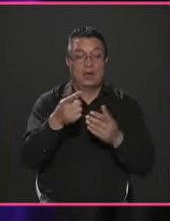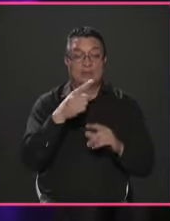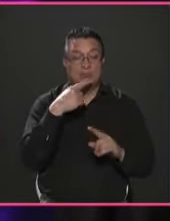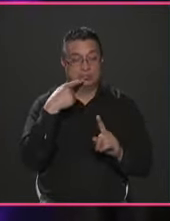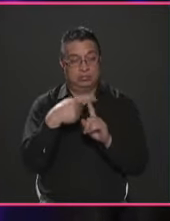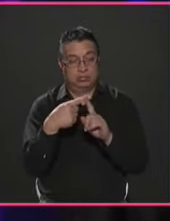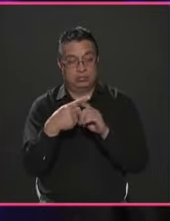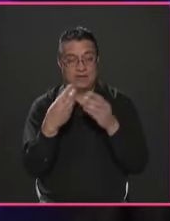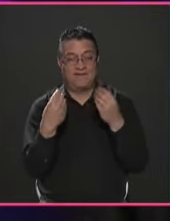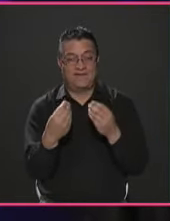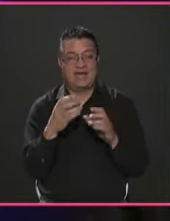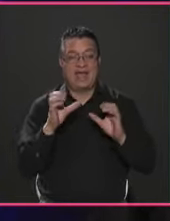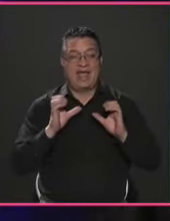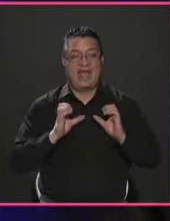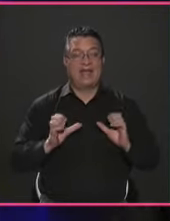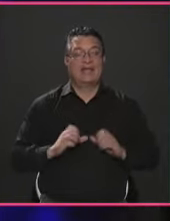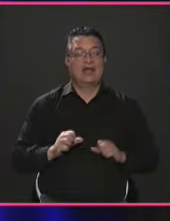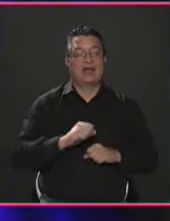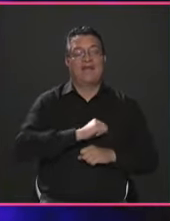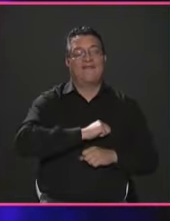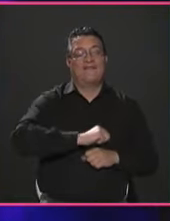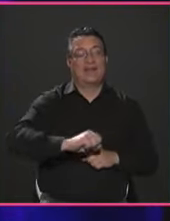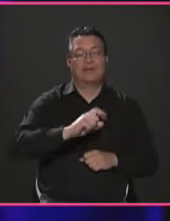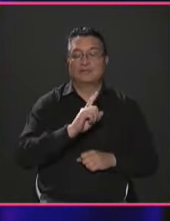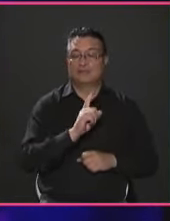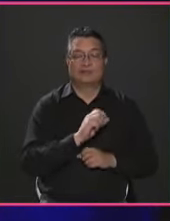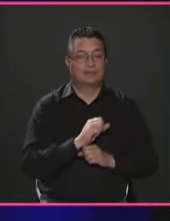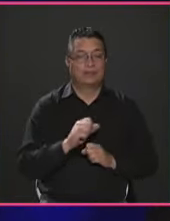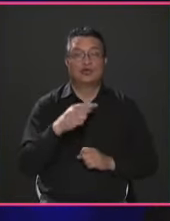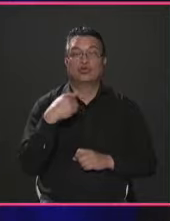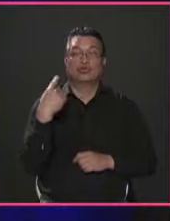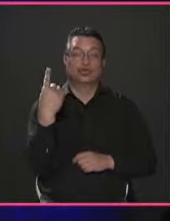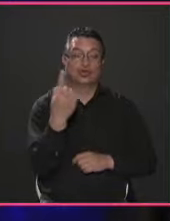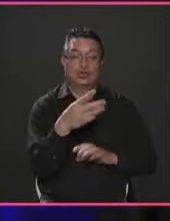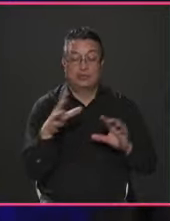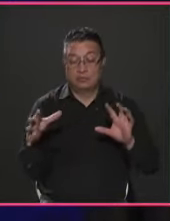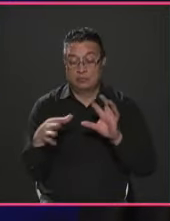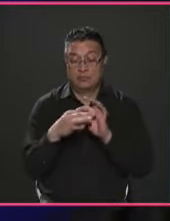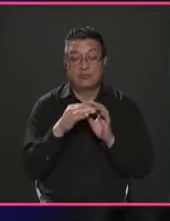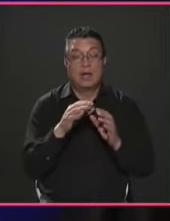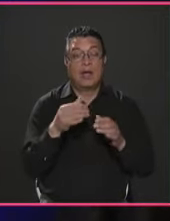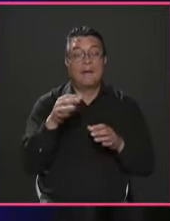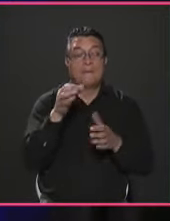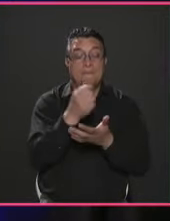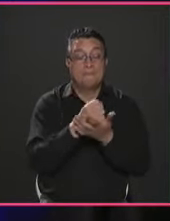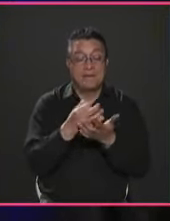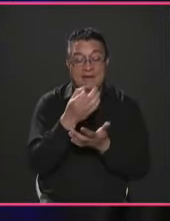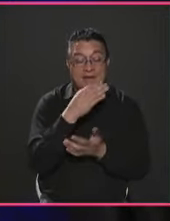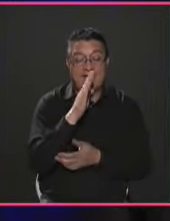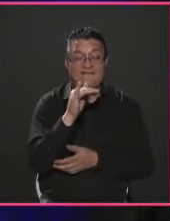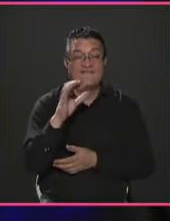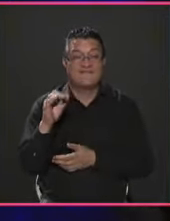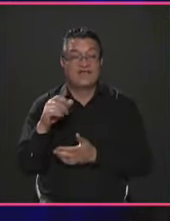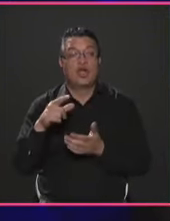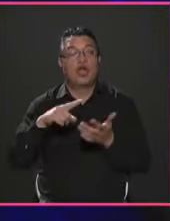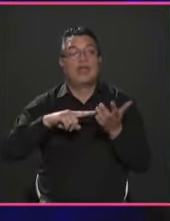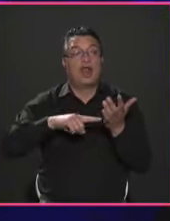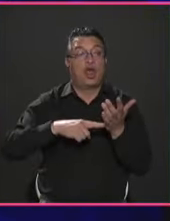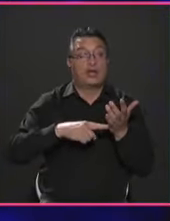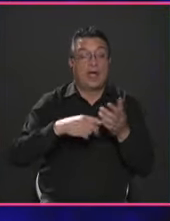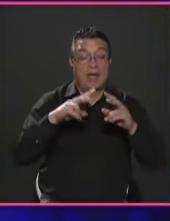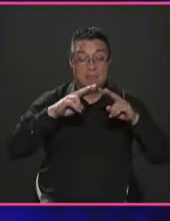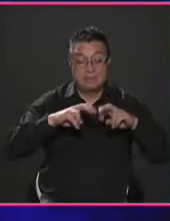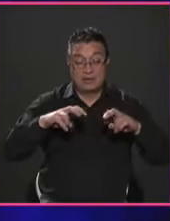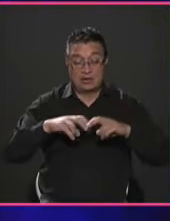buenes éticos es inevitable todas las leyes que nosotros tenemos relacionadas a la medicina biotecnología investigaciones